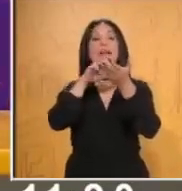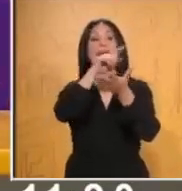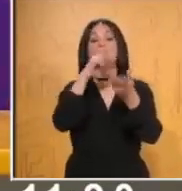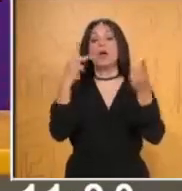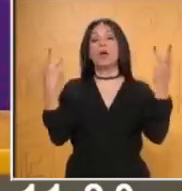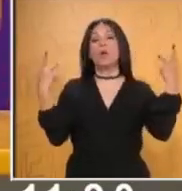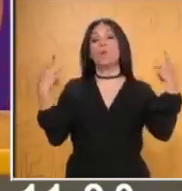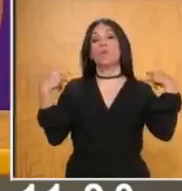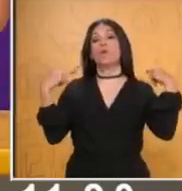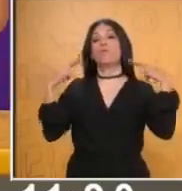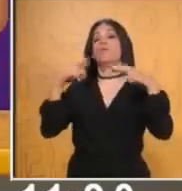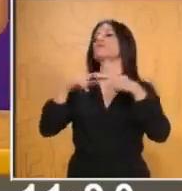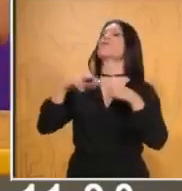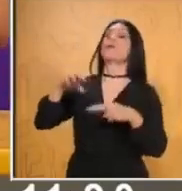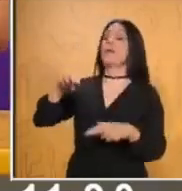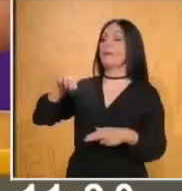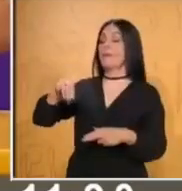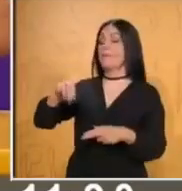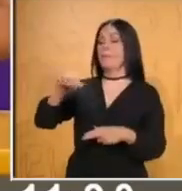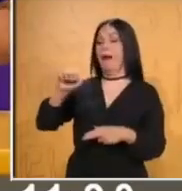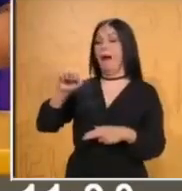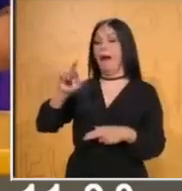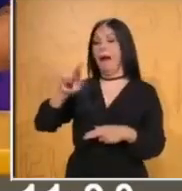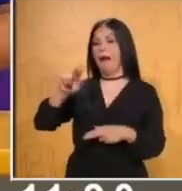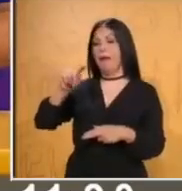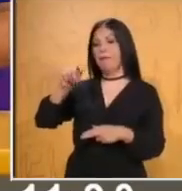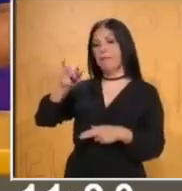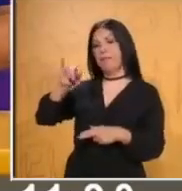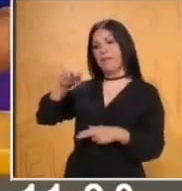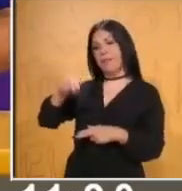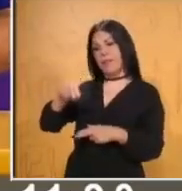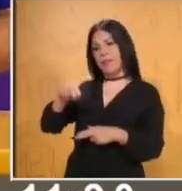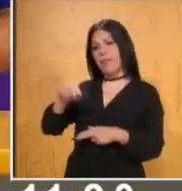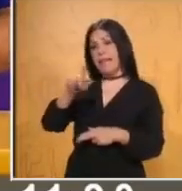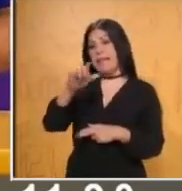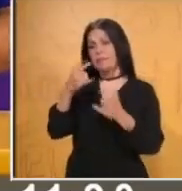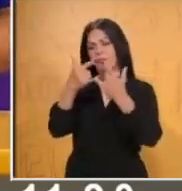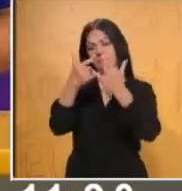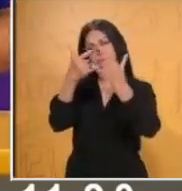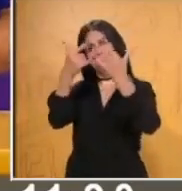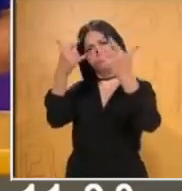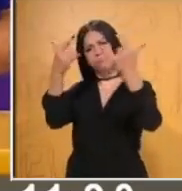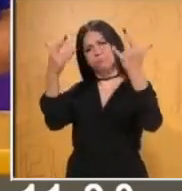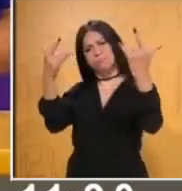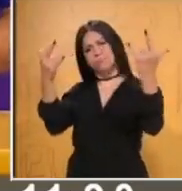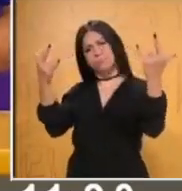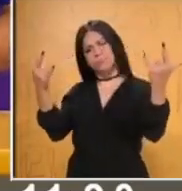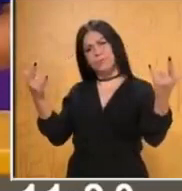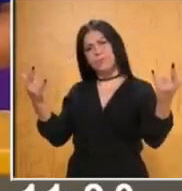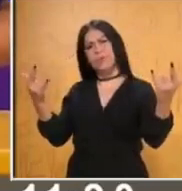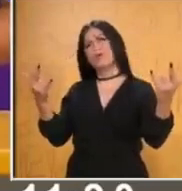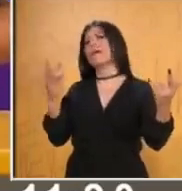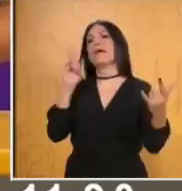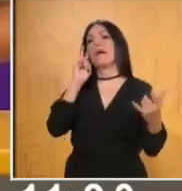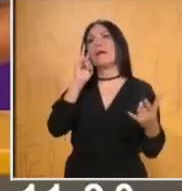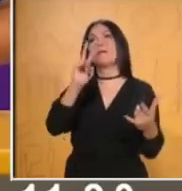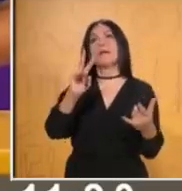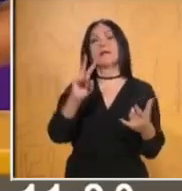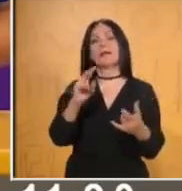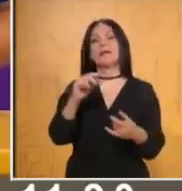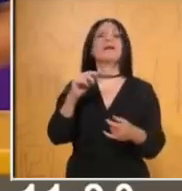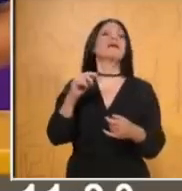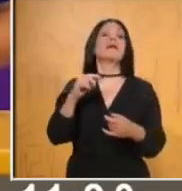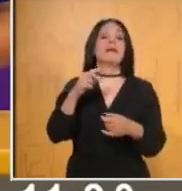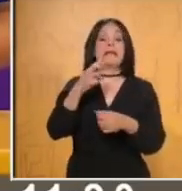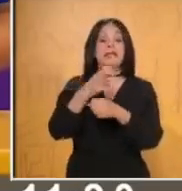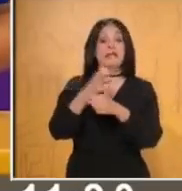maestro Martín Lara, el cual nos va a narrar una historia que estoy segurísima que te va a gustar muchísimo. Recordando que estamos en tercer y cuarto grado